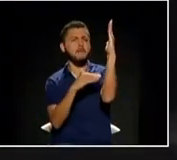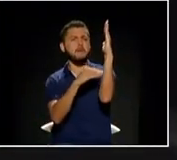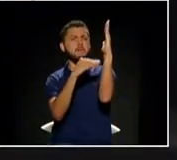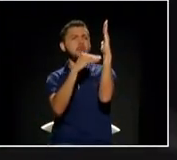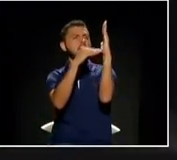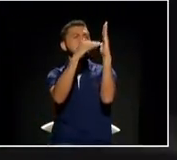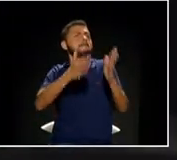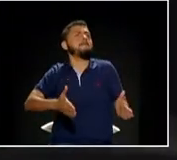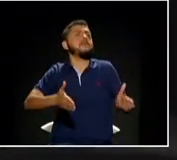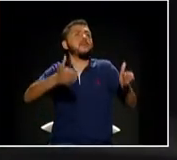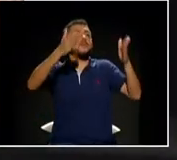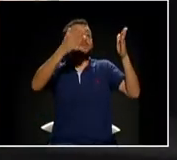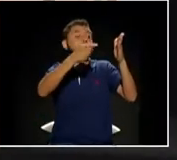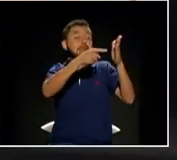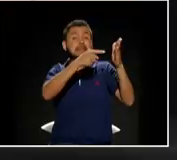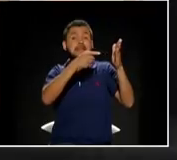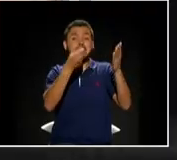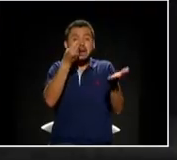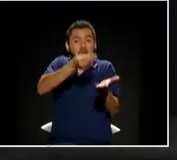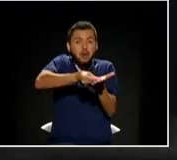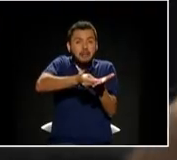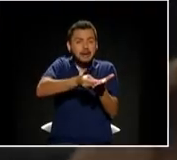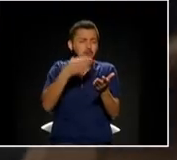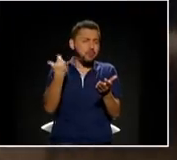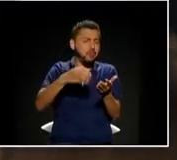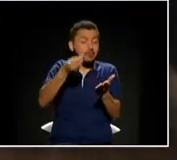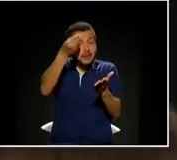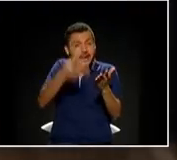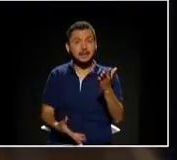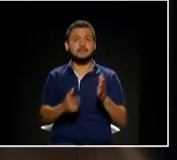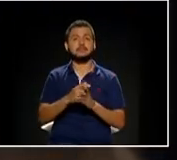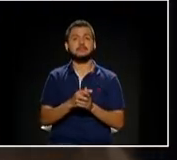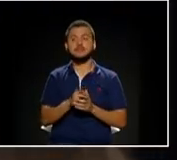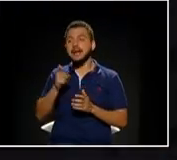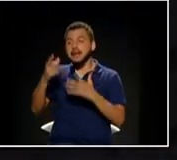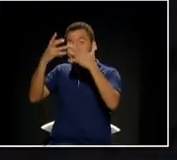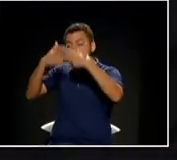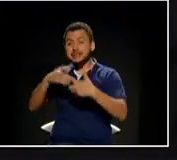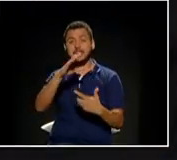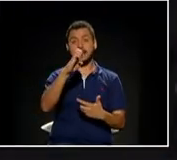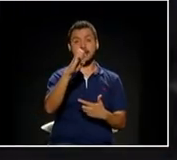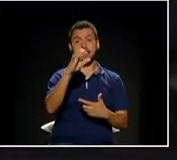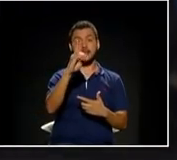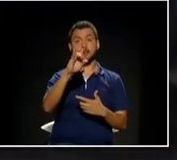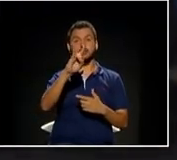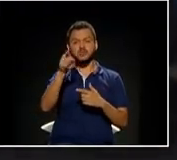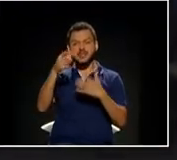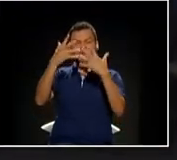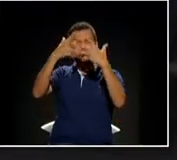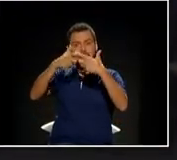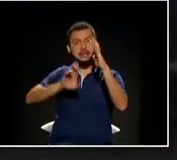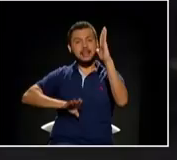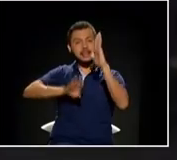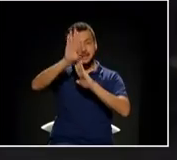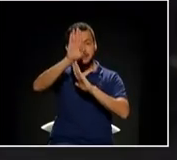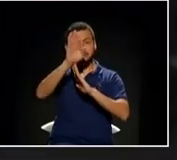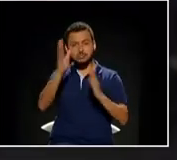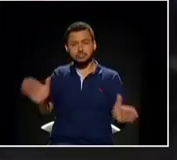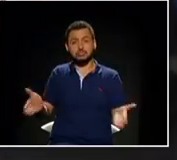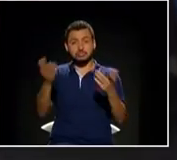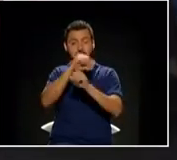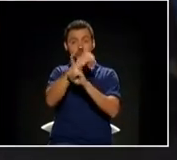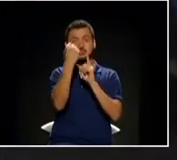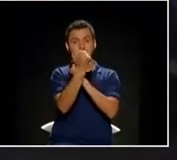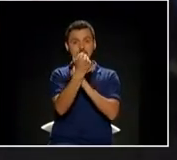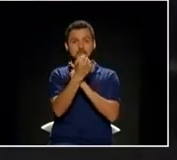infortunadamente estos cuatro años la luz no ha podido avanzar en los proyectos porque se ha dedicado hacer otras cosas algo infortunadamente se ha décadas el colegio si se ha